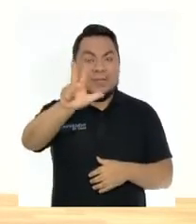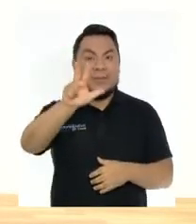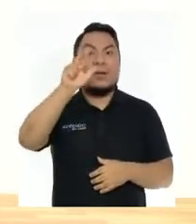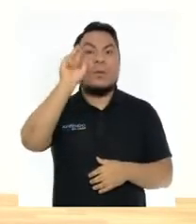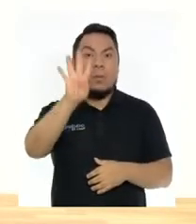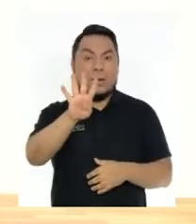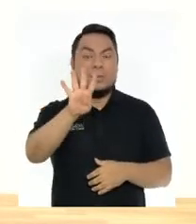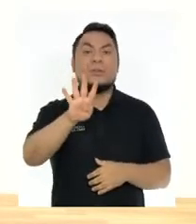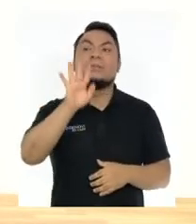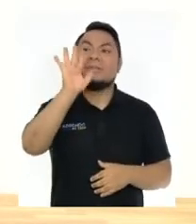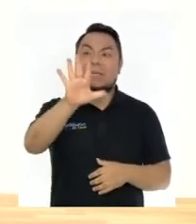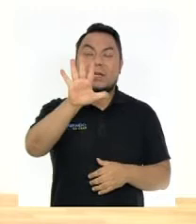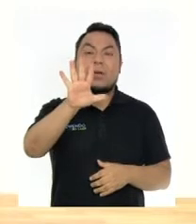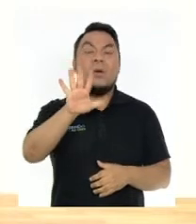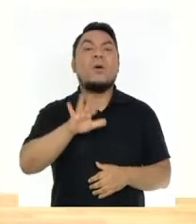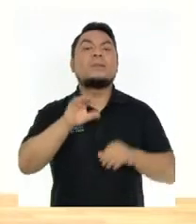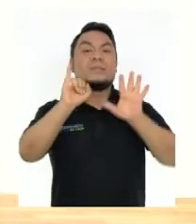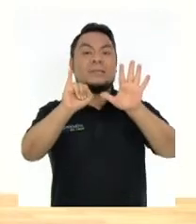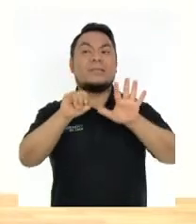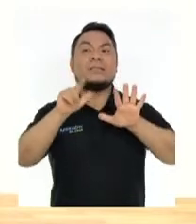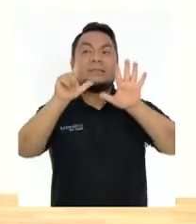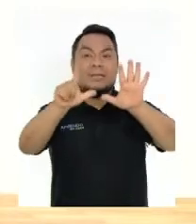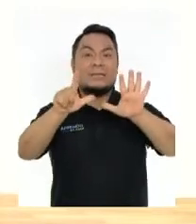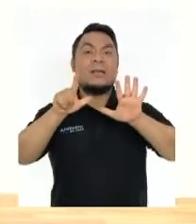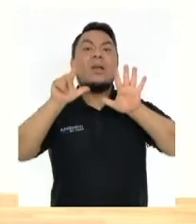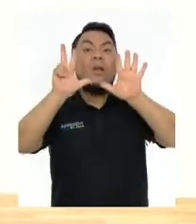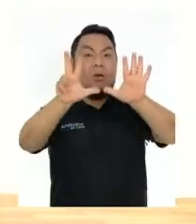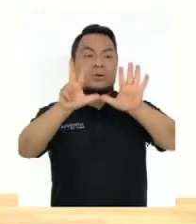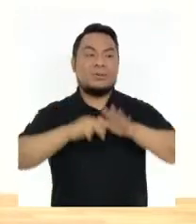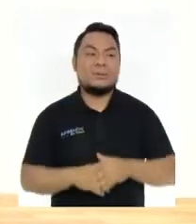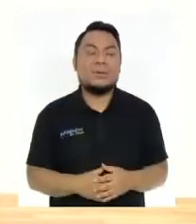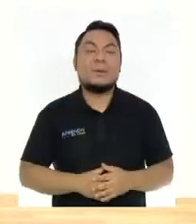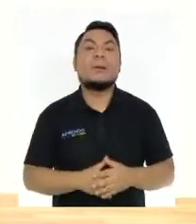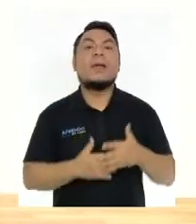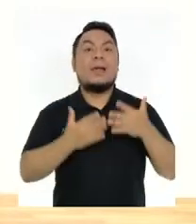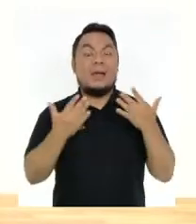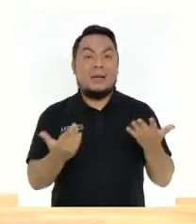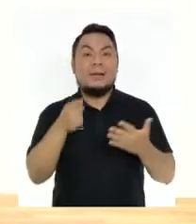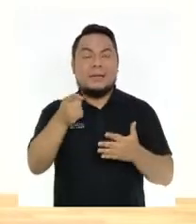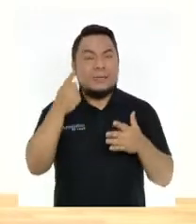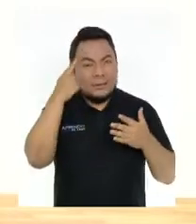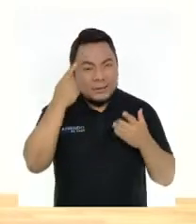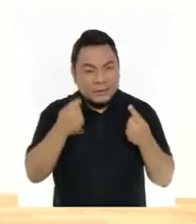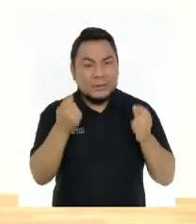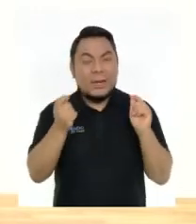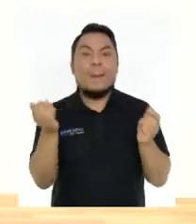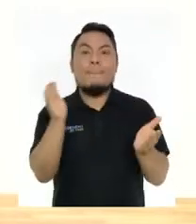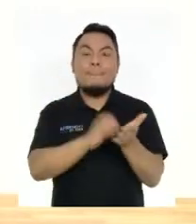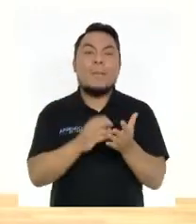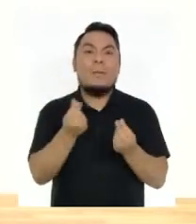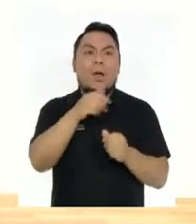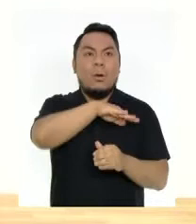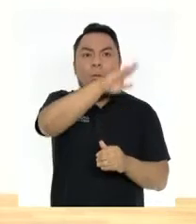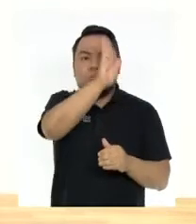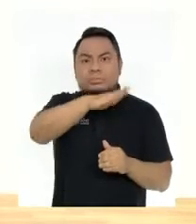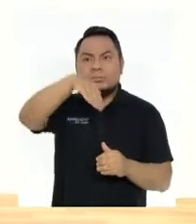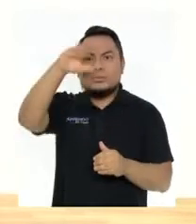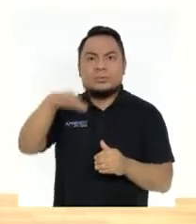3, 4, 5, 6, 7, 8. Intentémoslos de manera más fluida